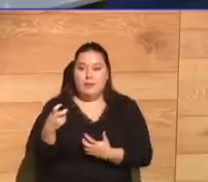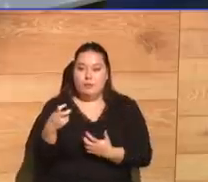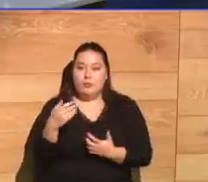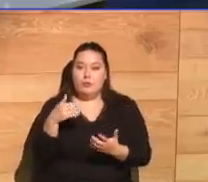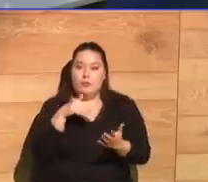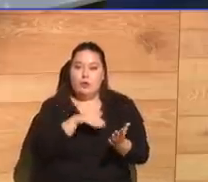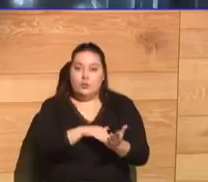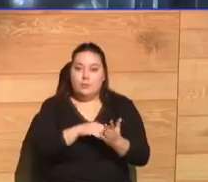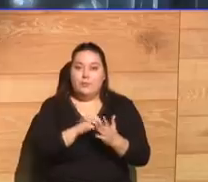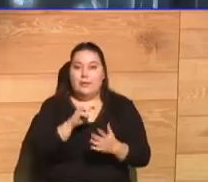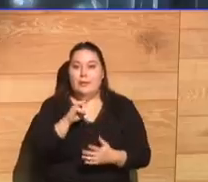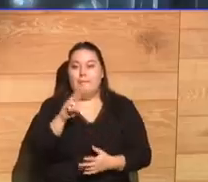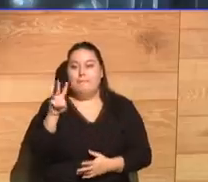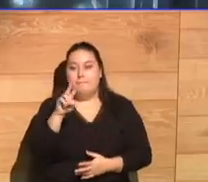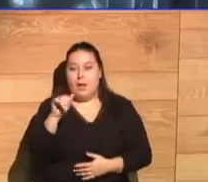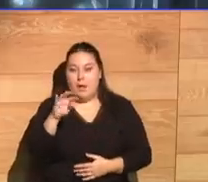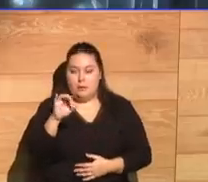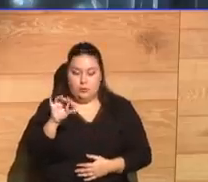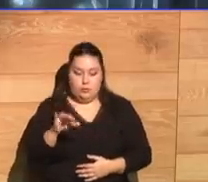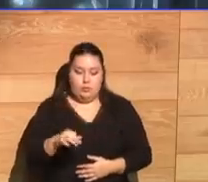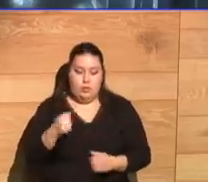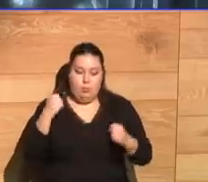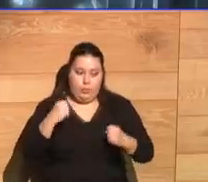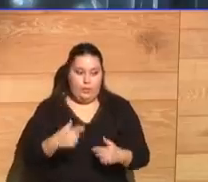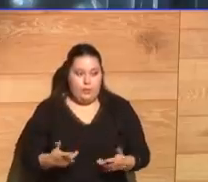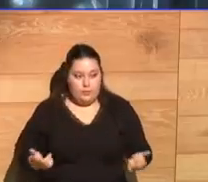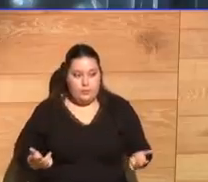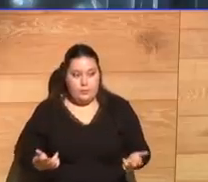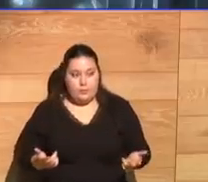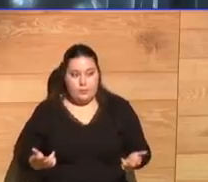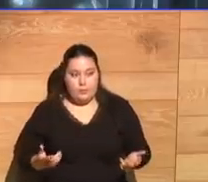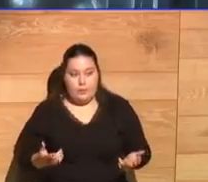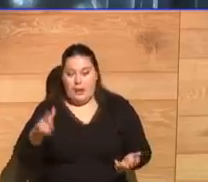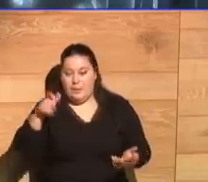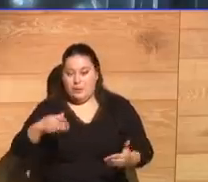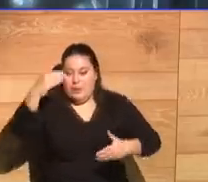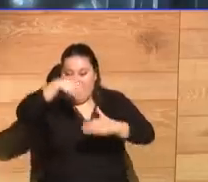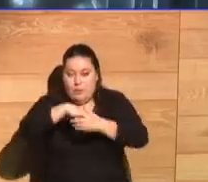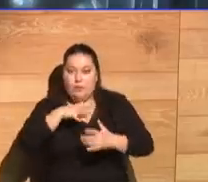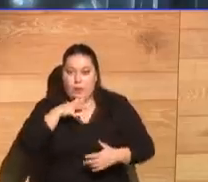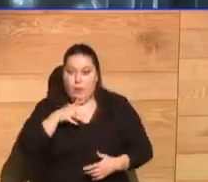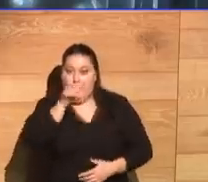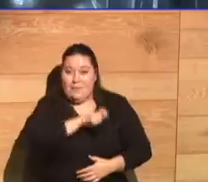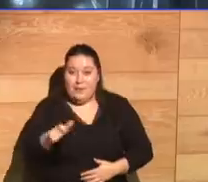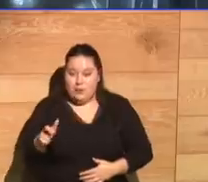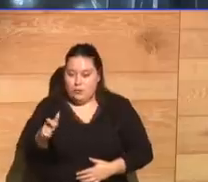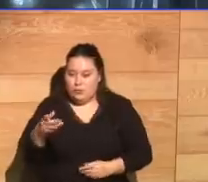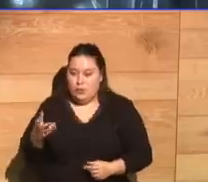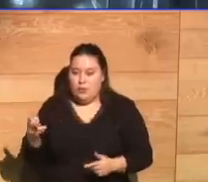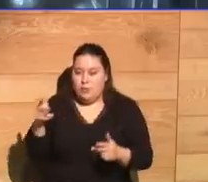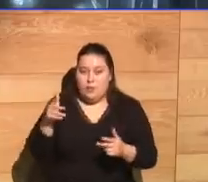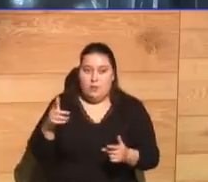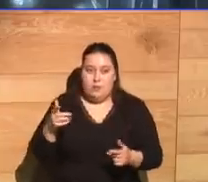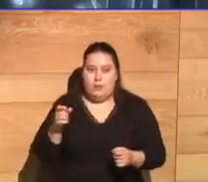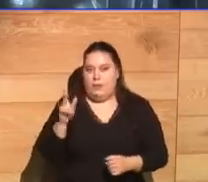potencia. 700.000 vatios de potencia. Con el tío dentro del agua. La cantidad de gente que había en ese momento que tenían.